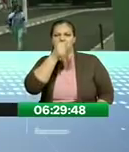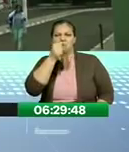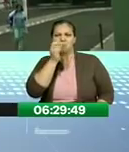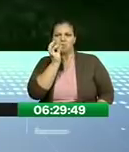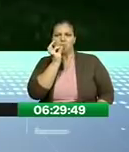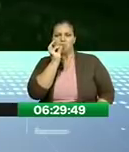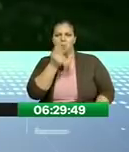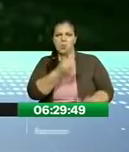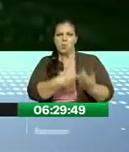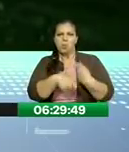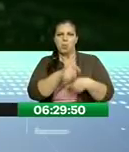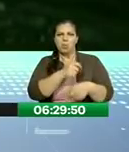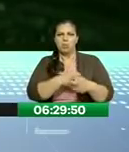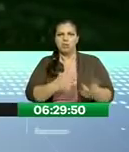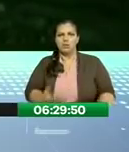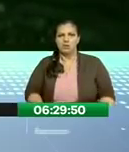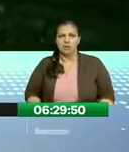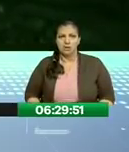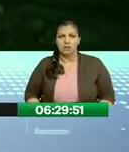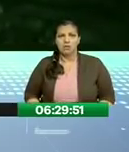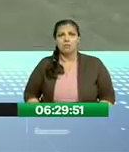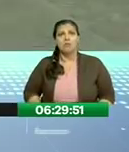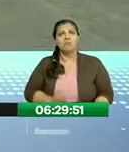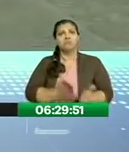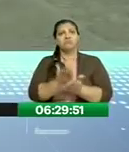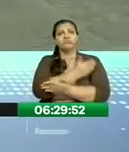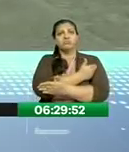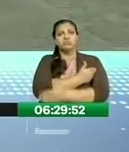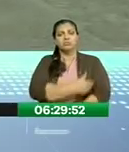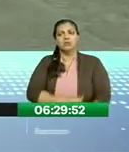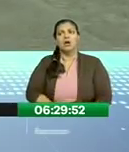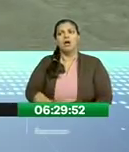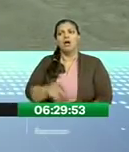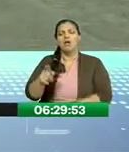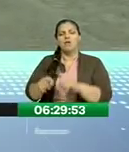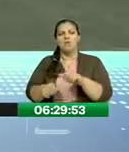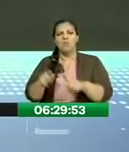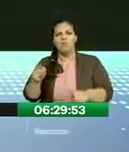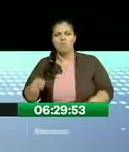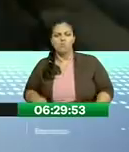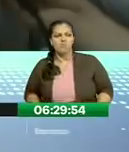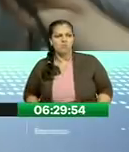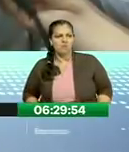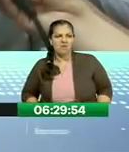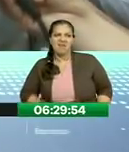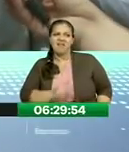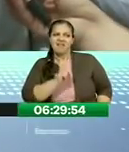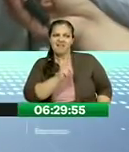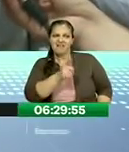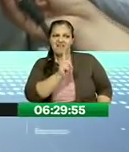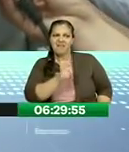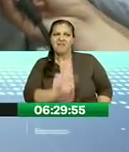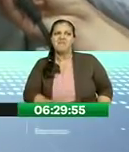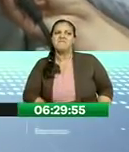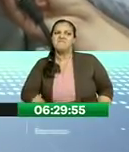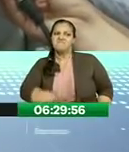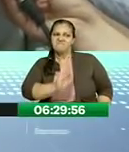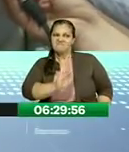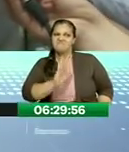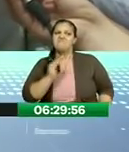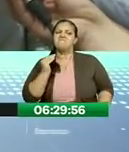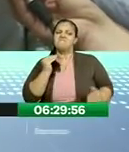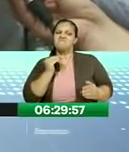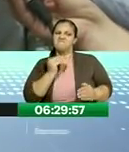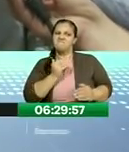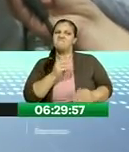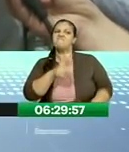dedicaban. Entonces ahora están cobrándole. No digo, por favor, no digo que el caso de estas muertes necesariamente